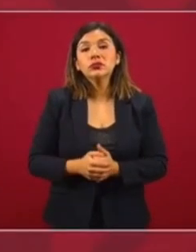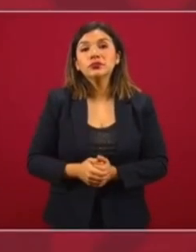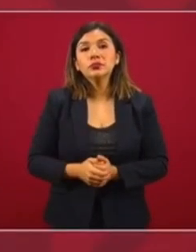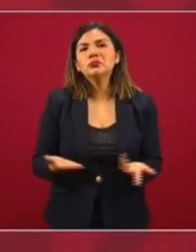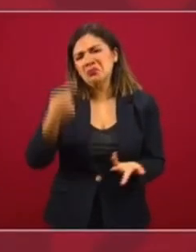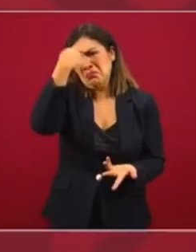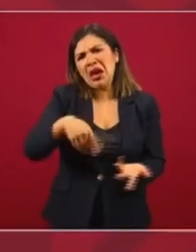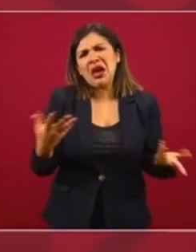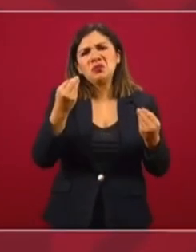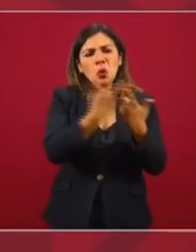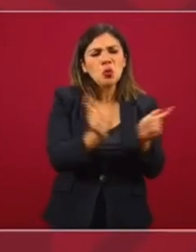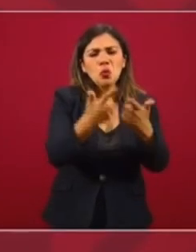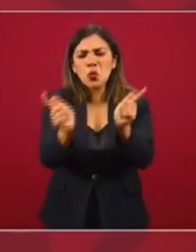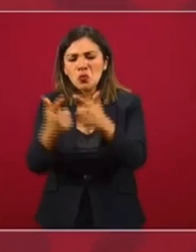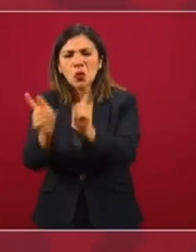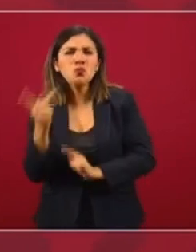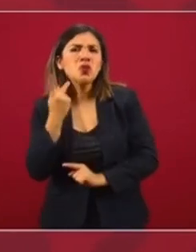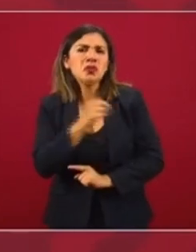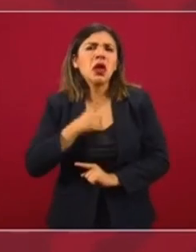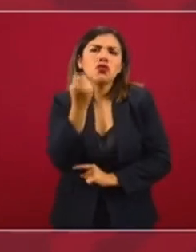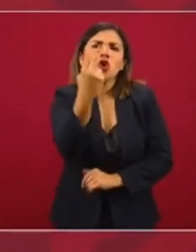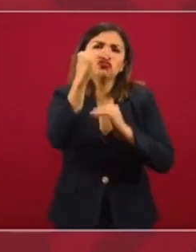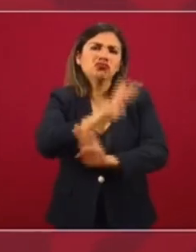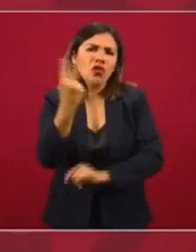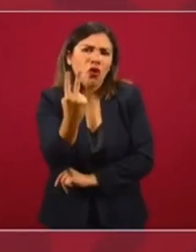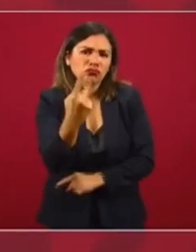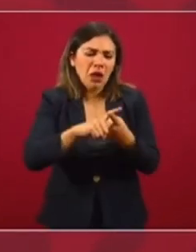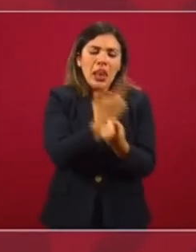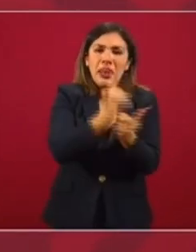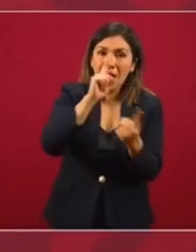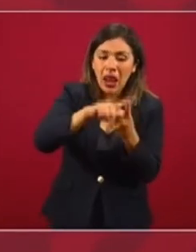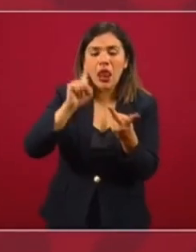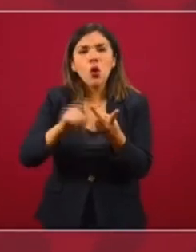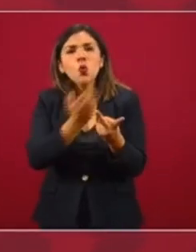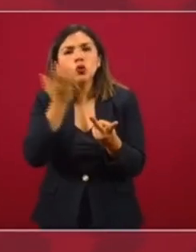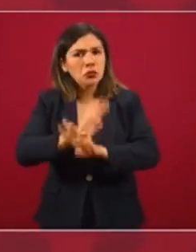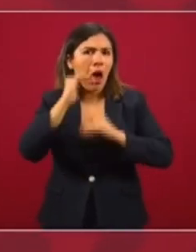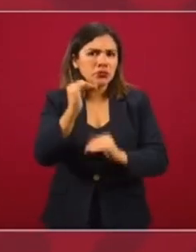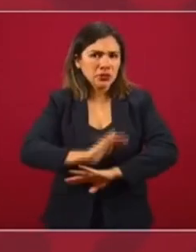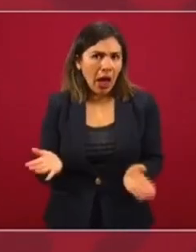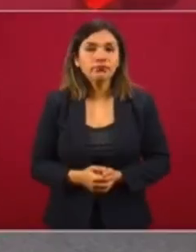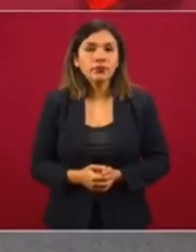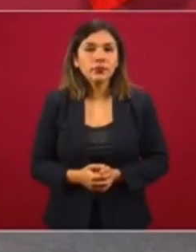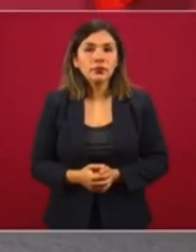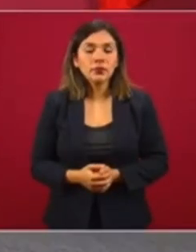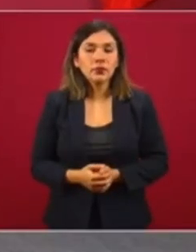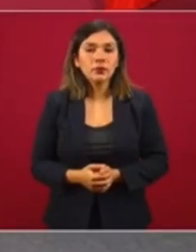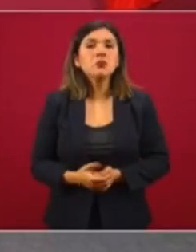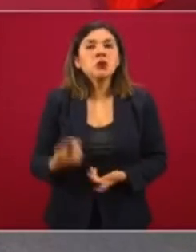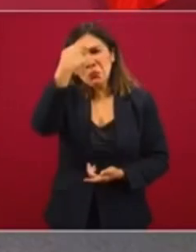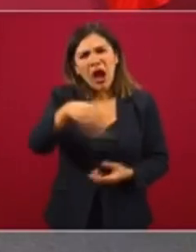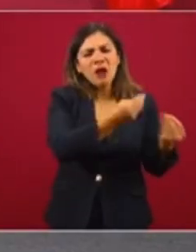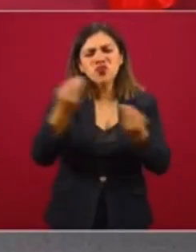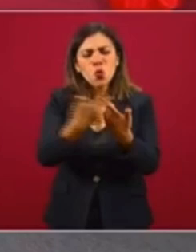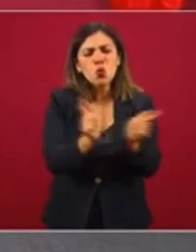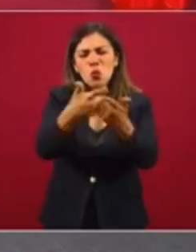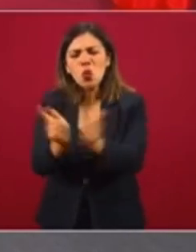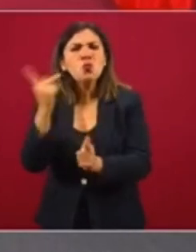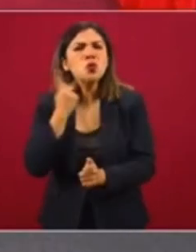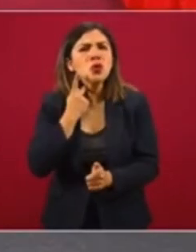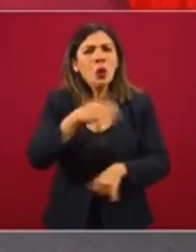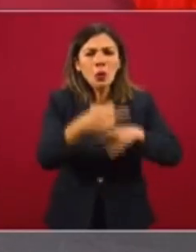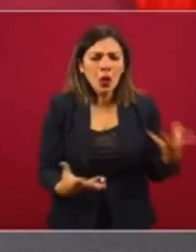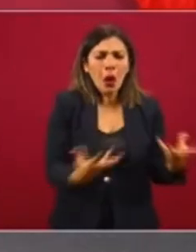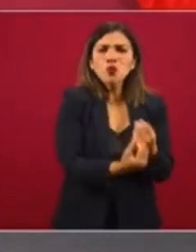Entonces, ¿para qué tantos partidos? ¿No? Deberían de haber dos, Partido Liberal y Partido Conservador, y ya. Pero entonces, ¿para qué tantos partidos si al final es